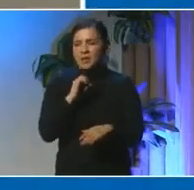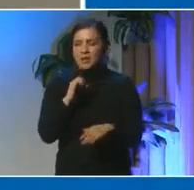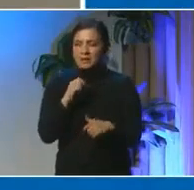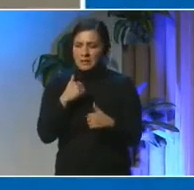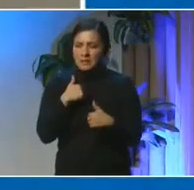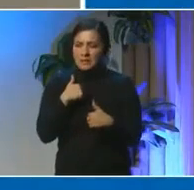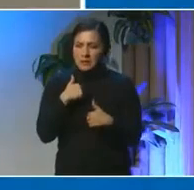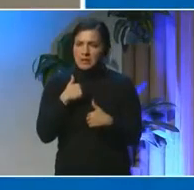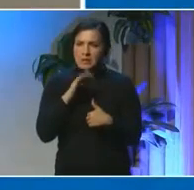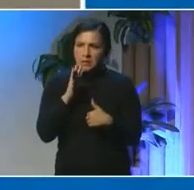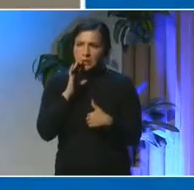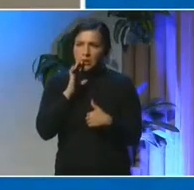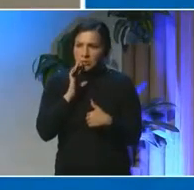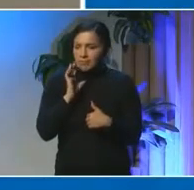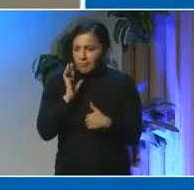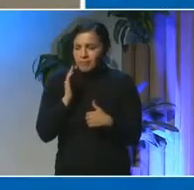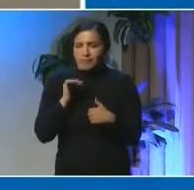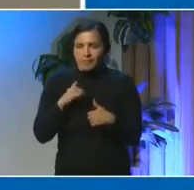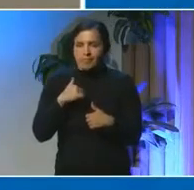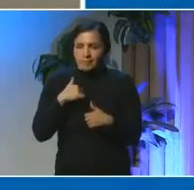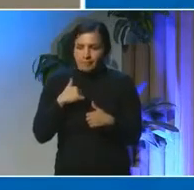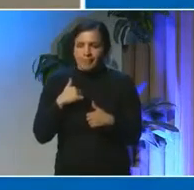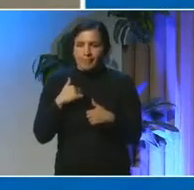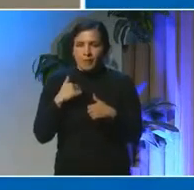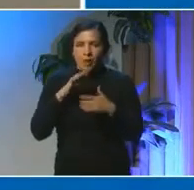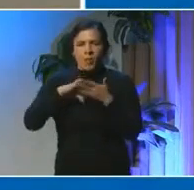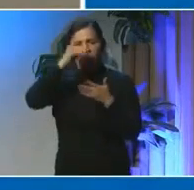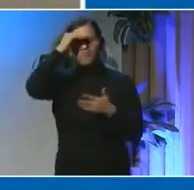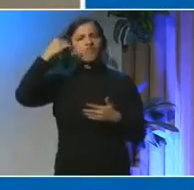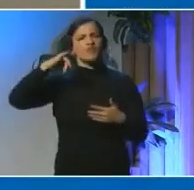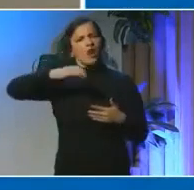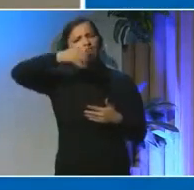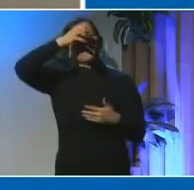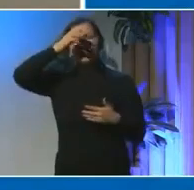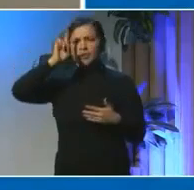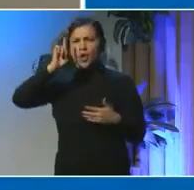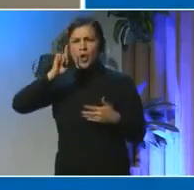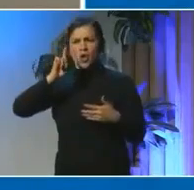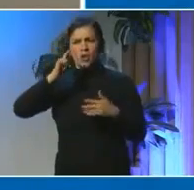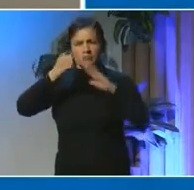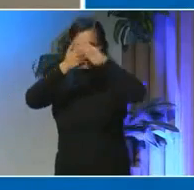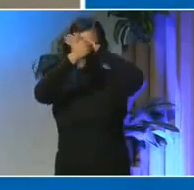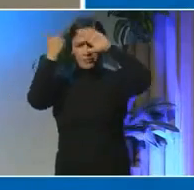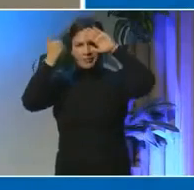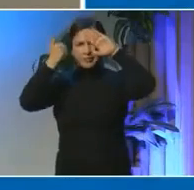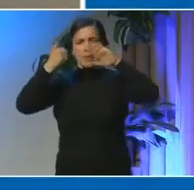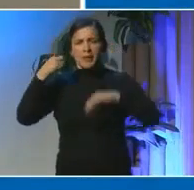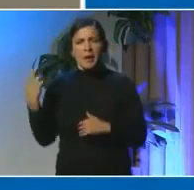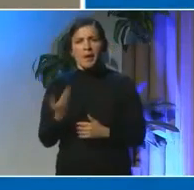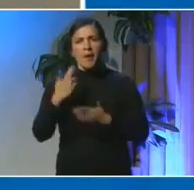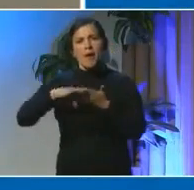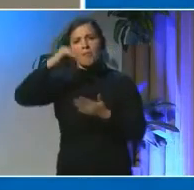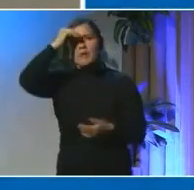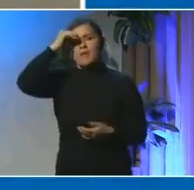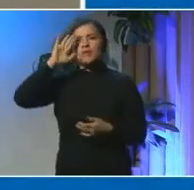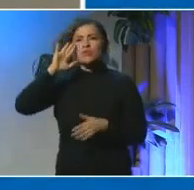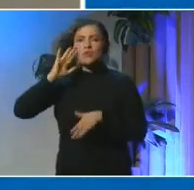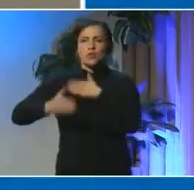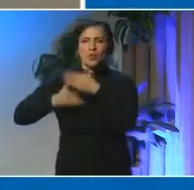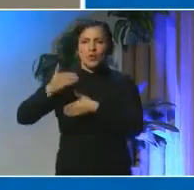todos seguimos aprendiendo en este proceso nosotros estamos aprendiendo y estamos tratando de tomar de esos procesos de